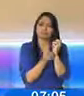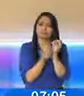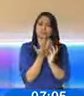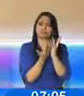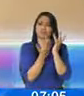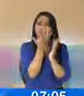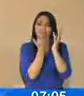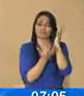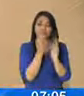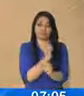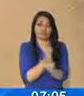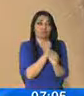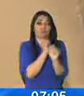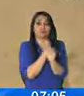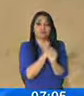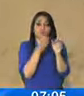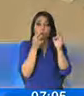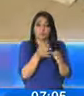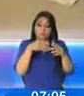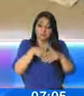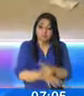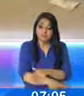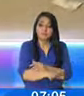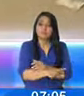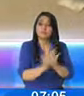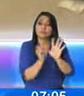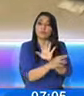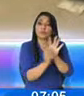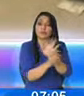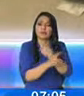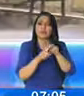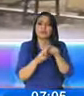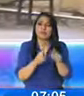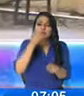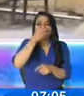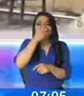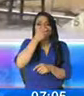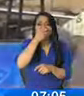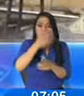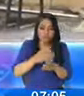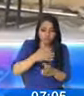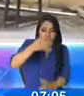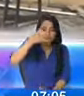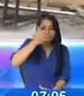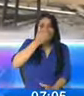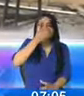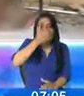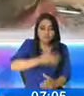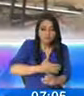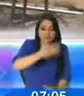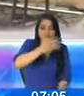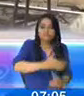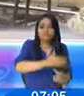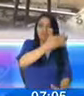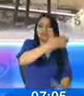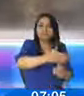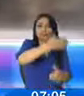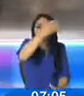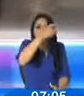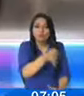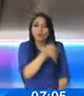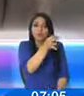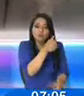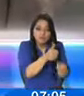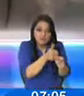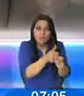arriba el susto fue mayor porque dentro de la bodega había varios cilindros de oxígeno habido una pequeña explosión de un tanque de oxígeno del cual ha estado en una